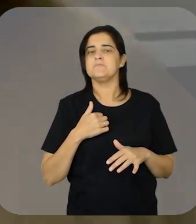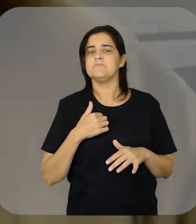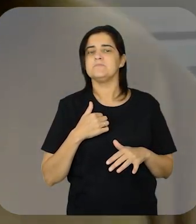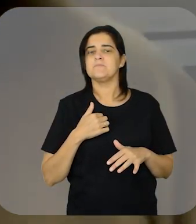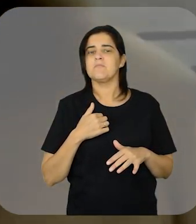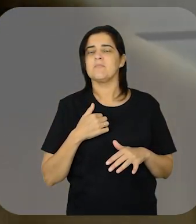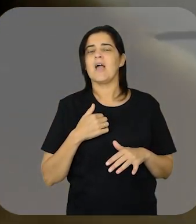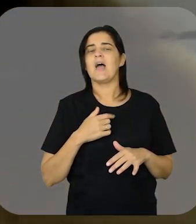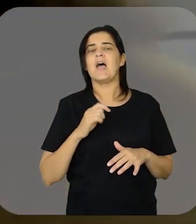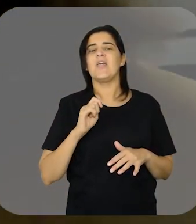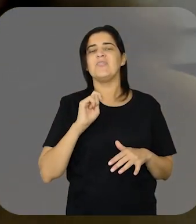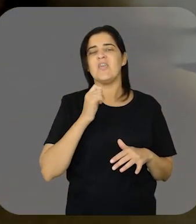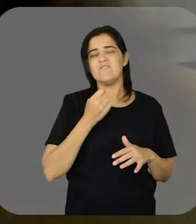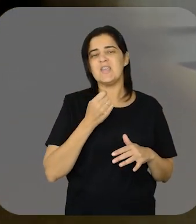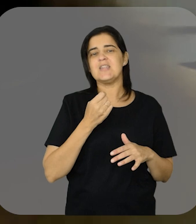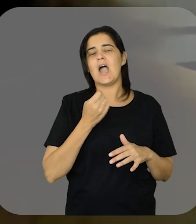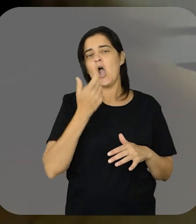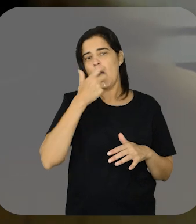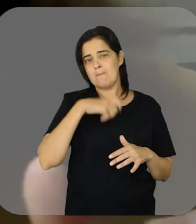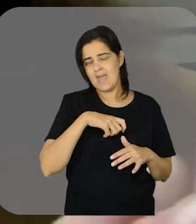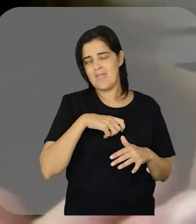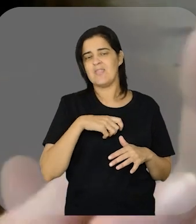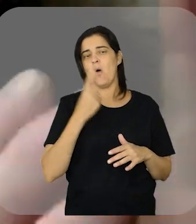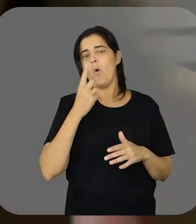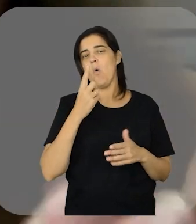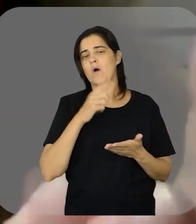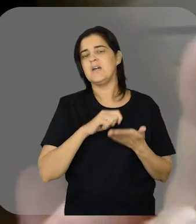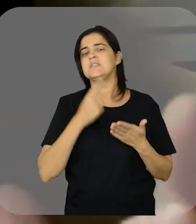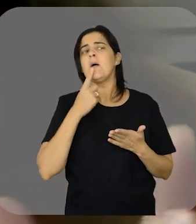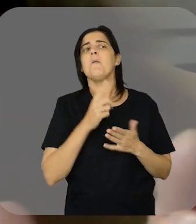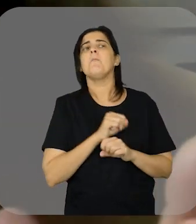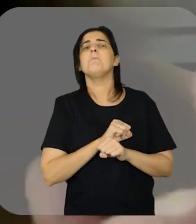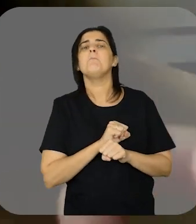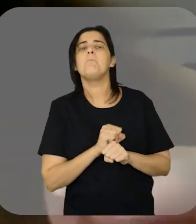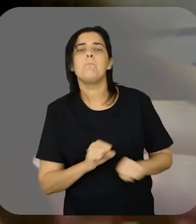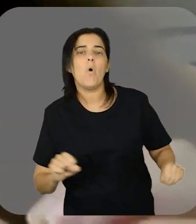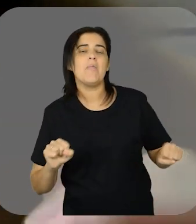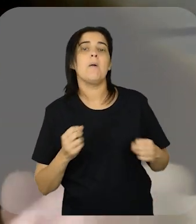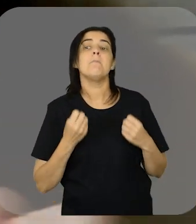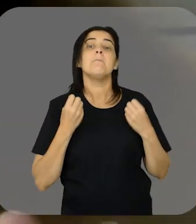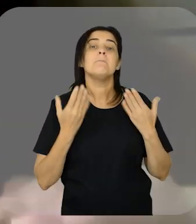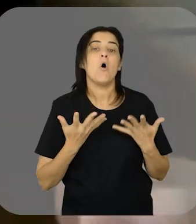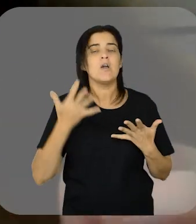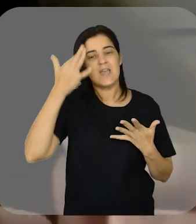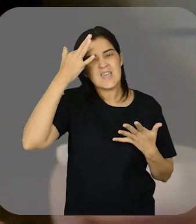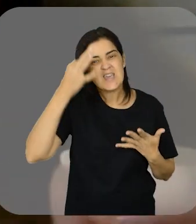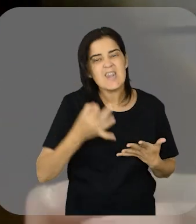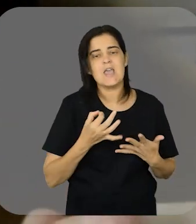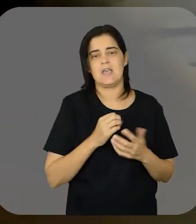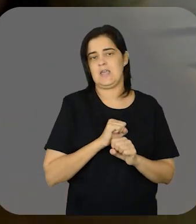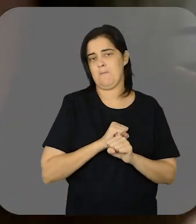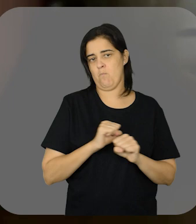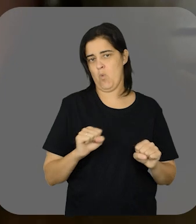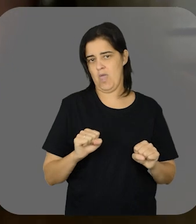de la Divina Comedia, Virgilio dice, pueden porque creen que